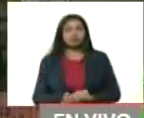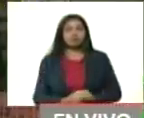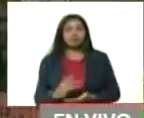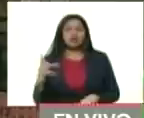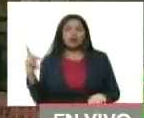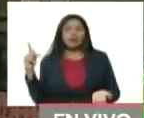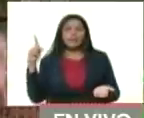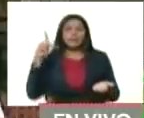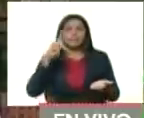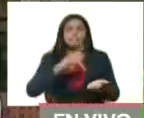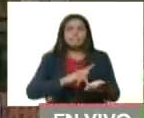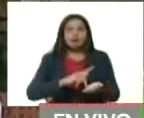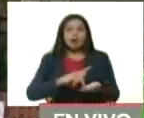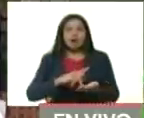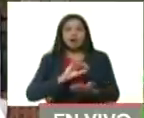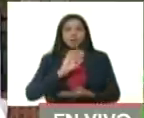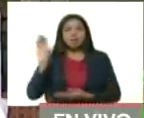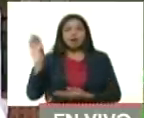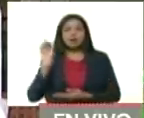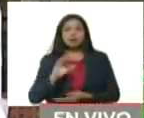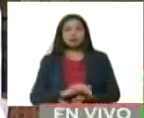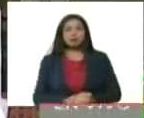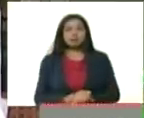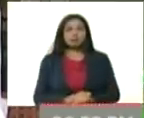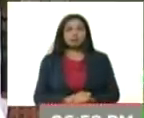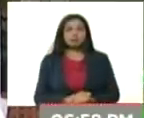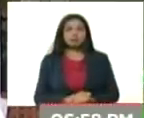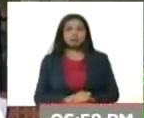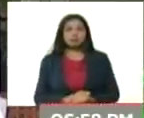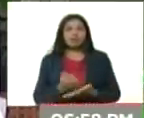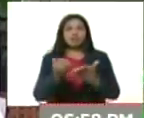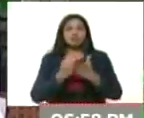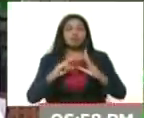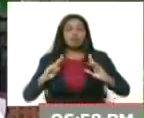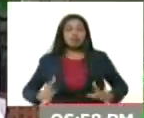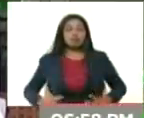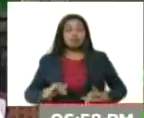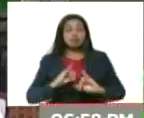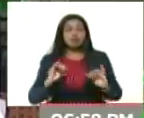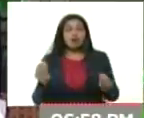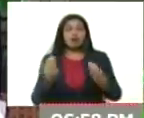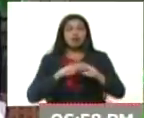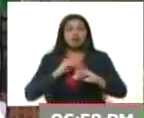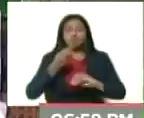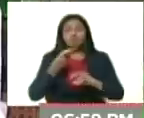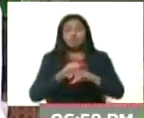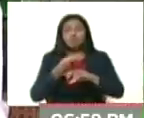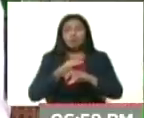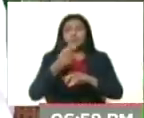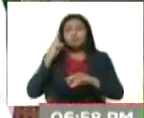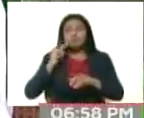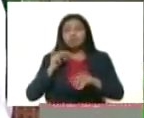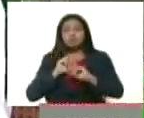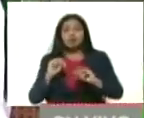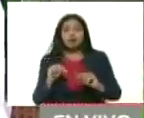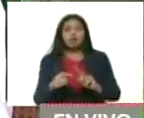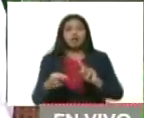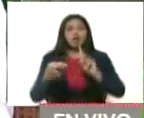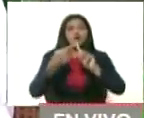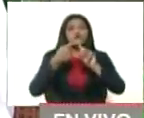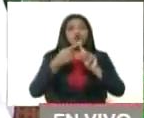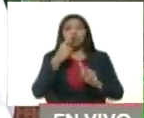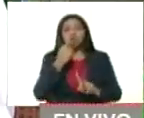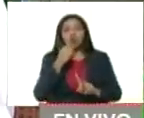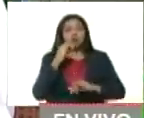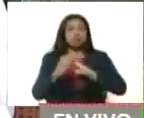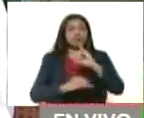país provenientes de la ayuda humanitaria que ya acordó el gobierno bolivariano con la Cruz Roja